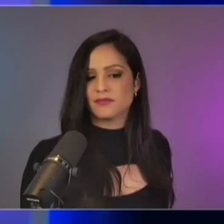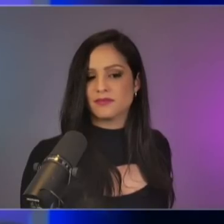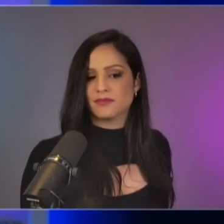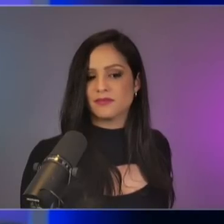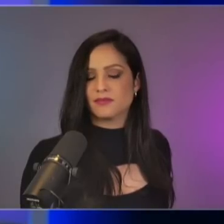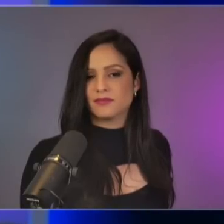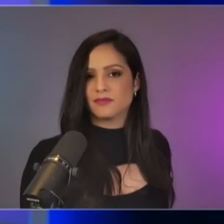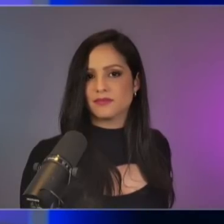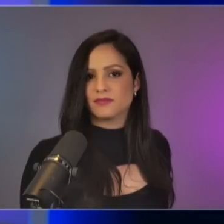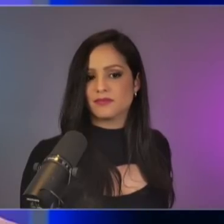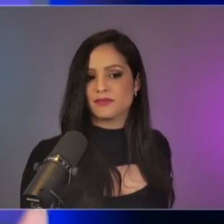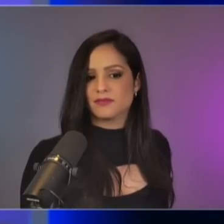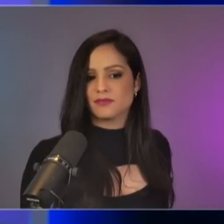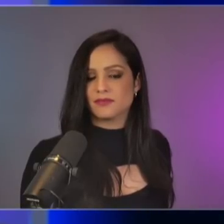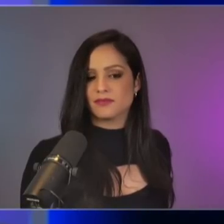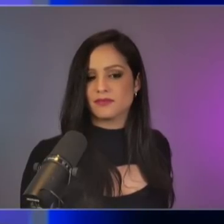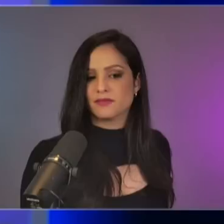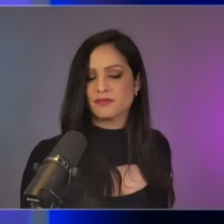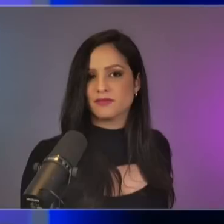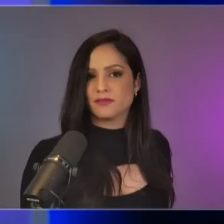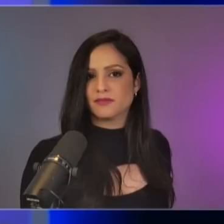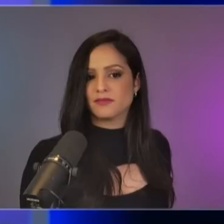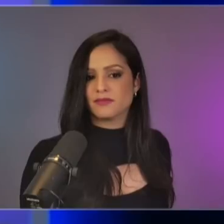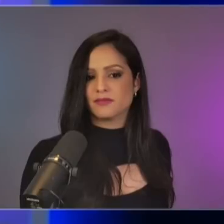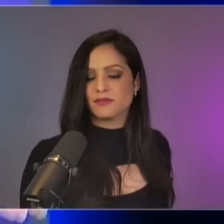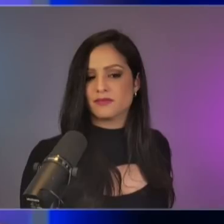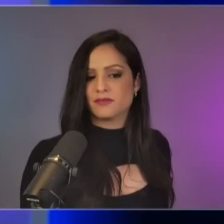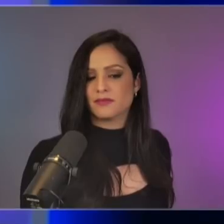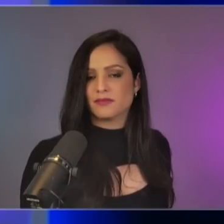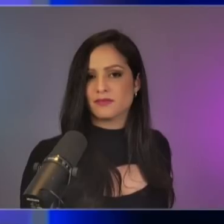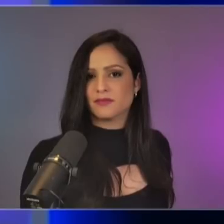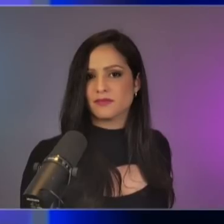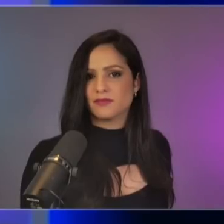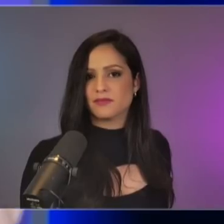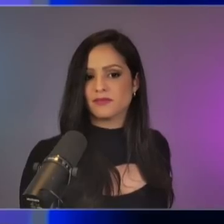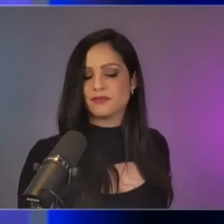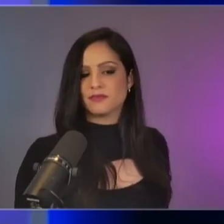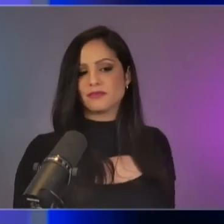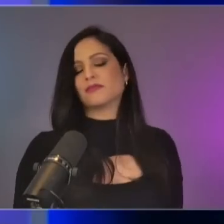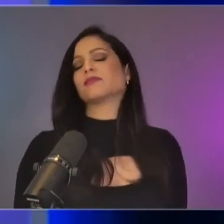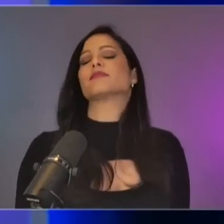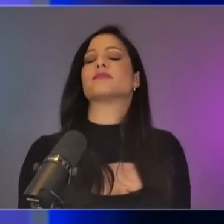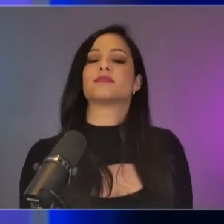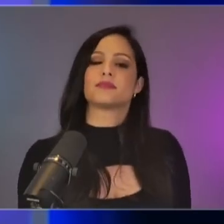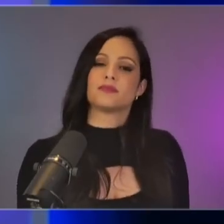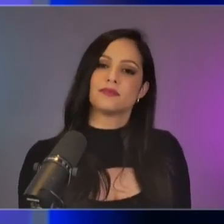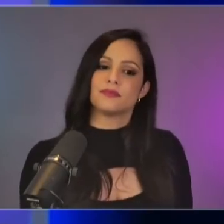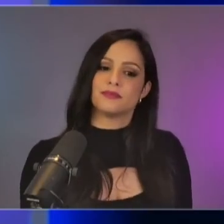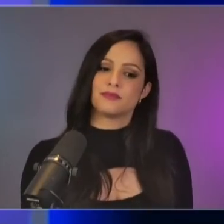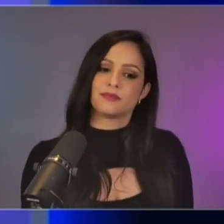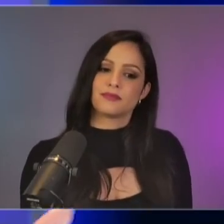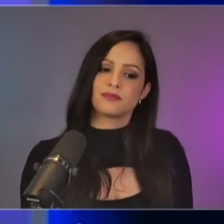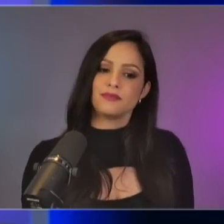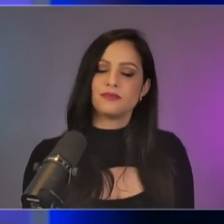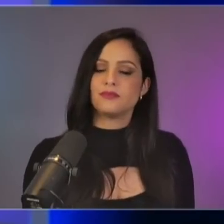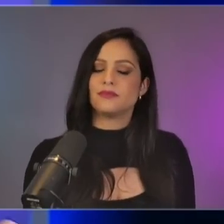adversos los cosmetras son parte de ese equipo multidisciplinario que hablaba cirugía en algún momento para el dermatólogo porque están